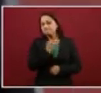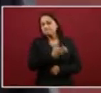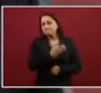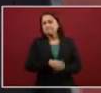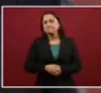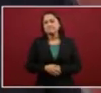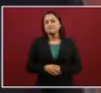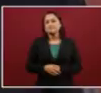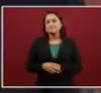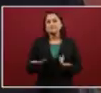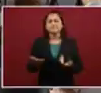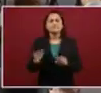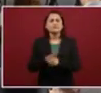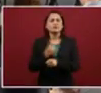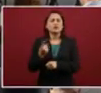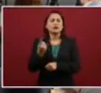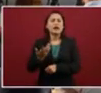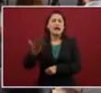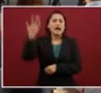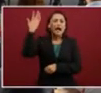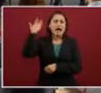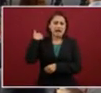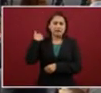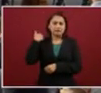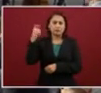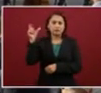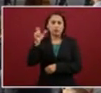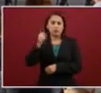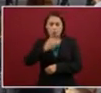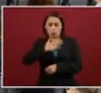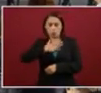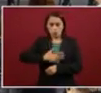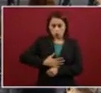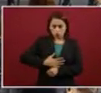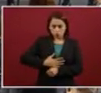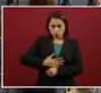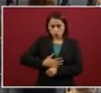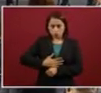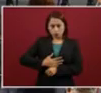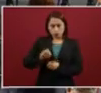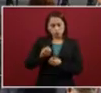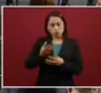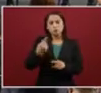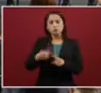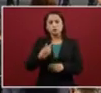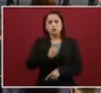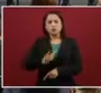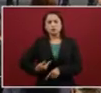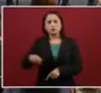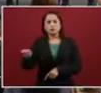impartición de justicia antes en el presidente y daban la orden al procurador